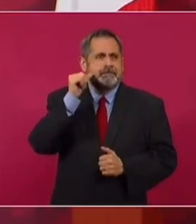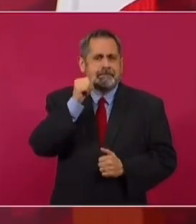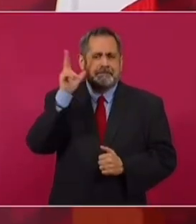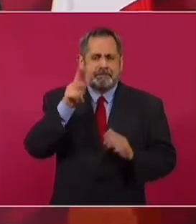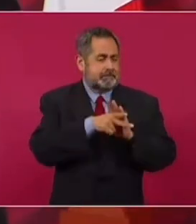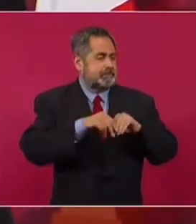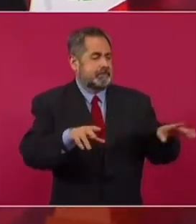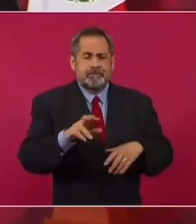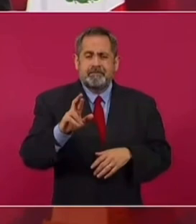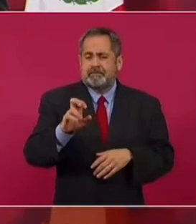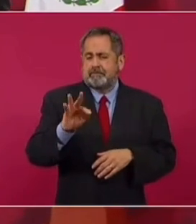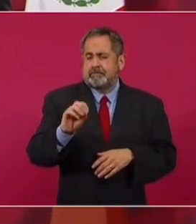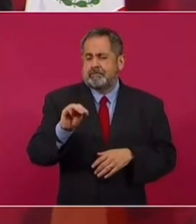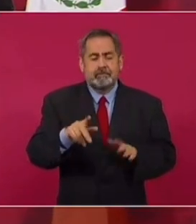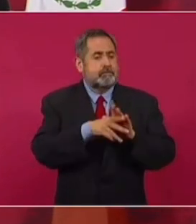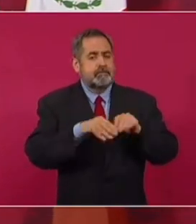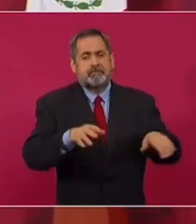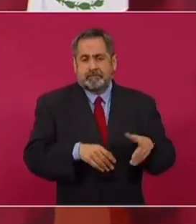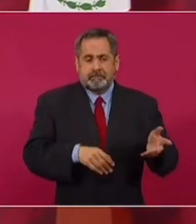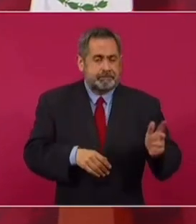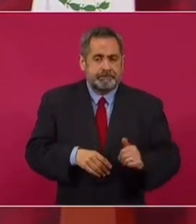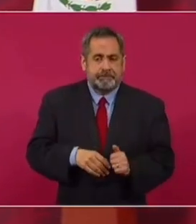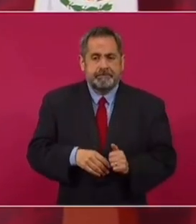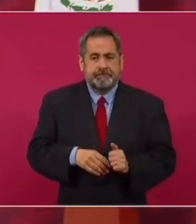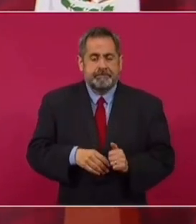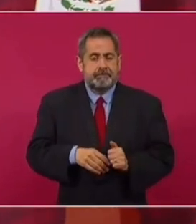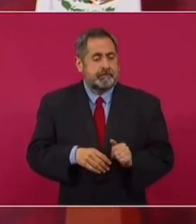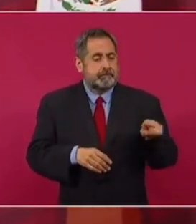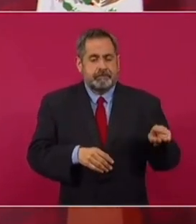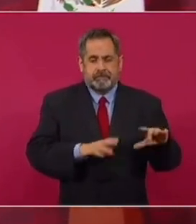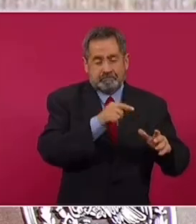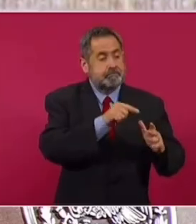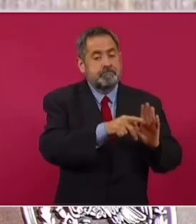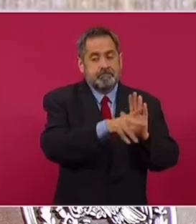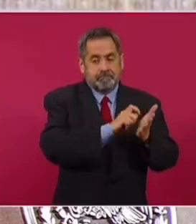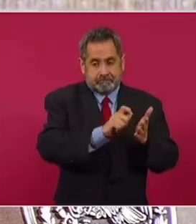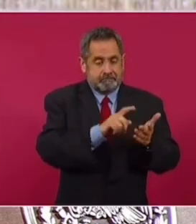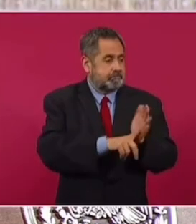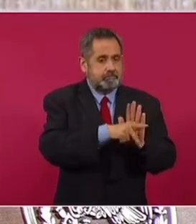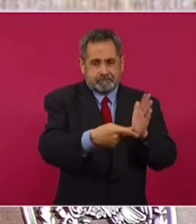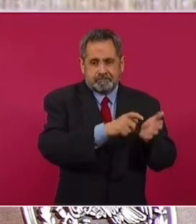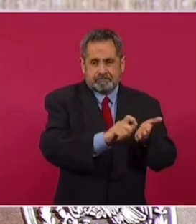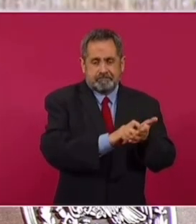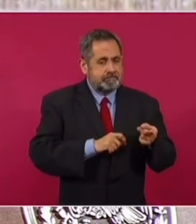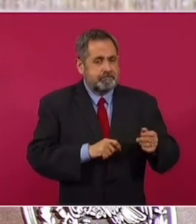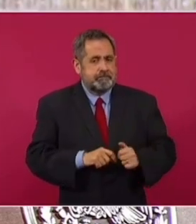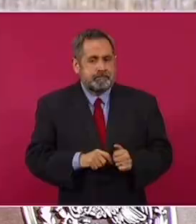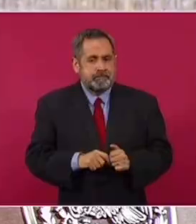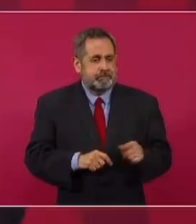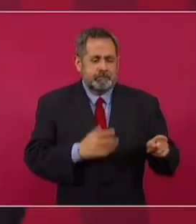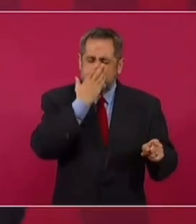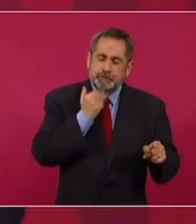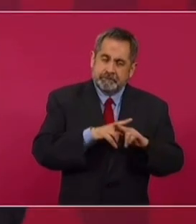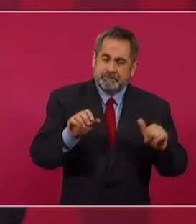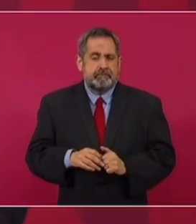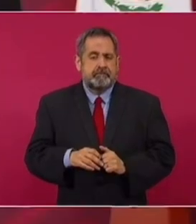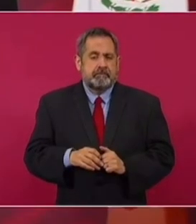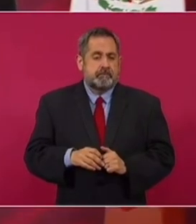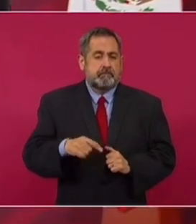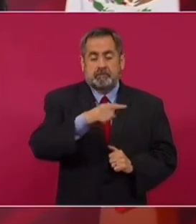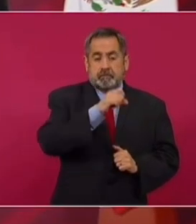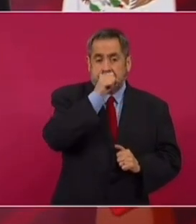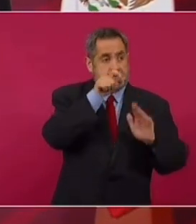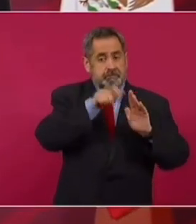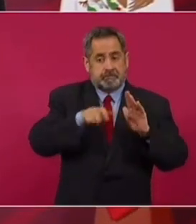el Reforma, sí, el periódico de los conservadores, un periódico, la verdad, sin ética,